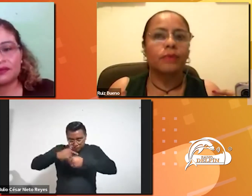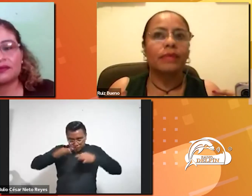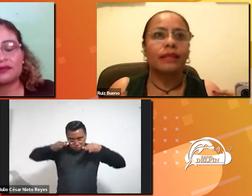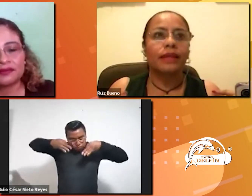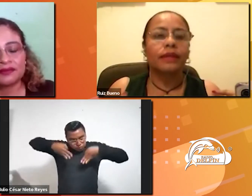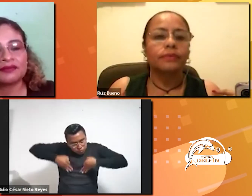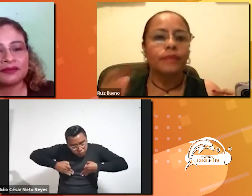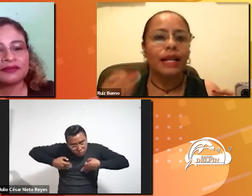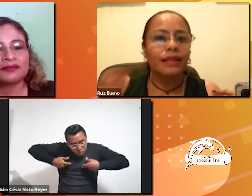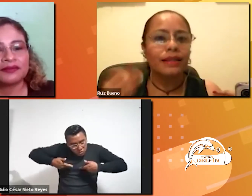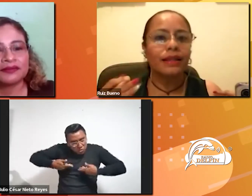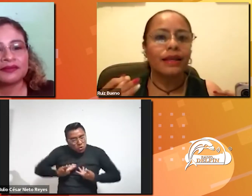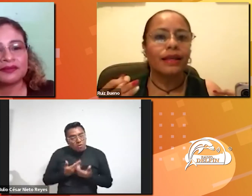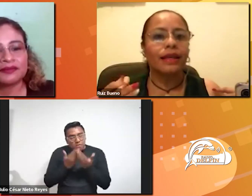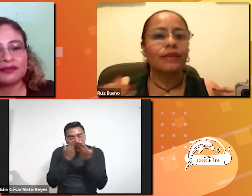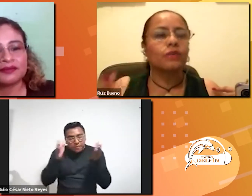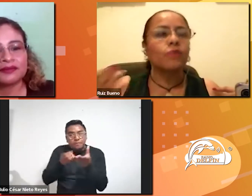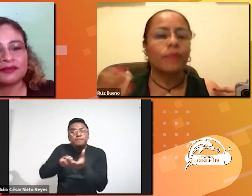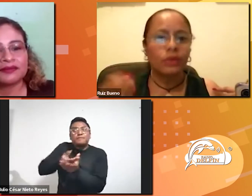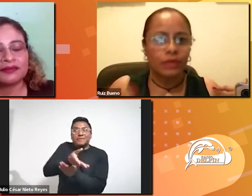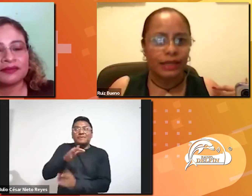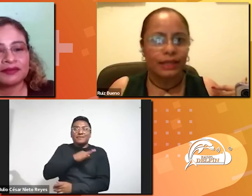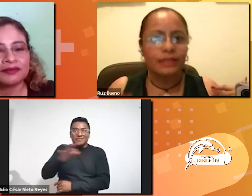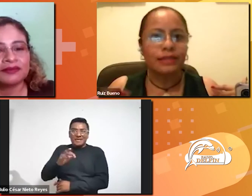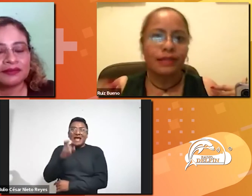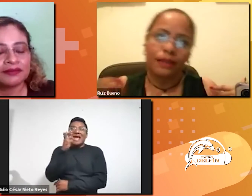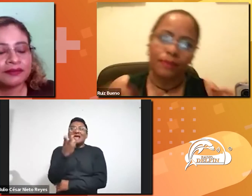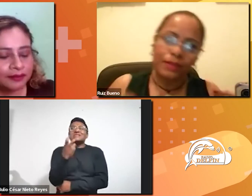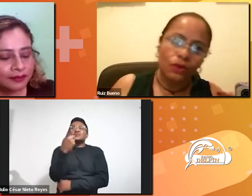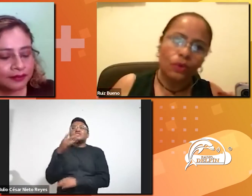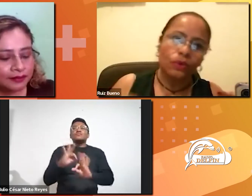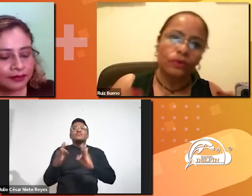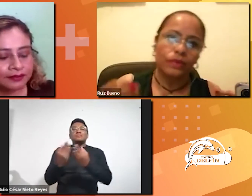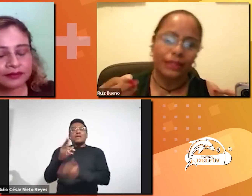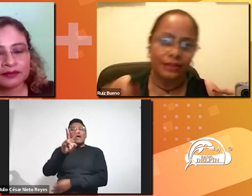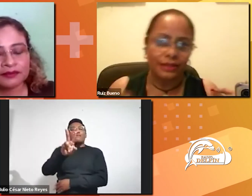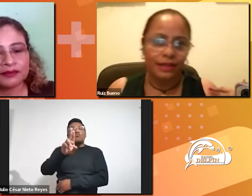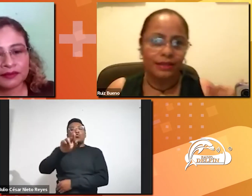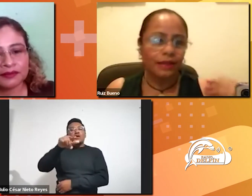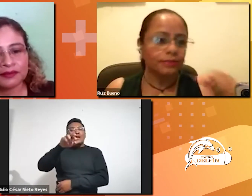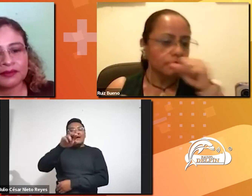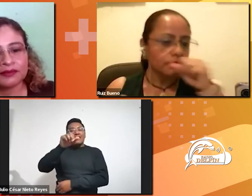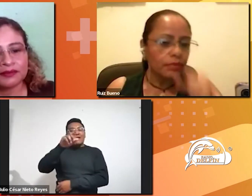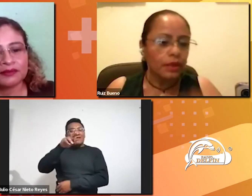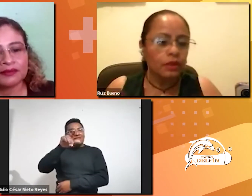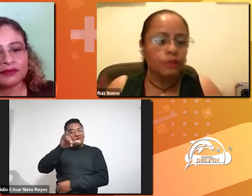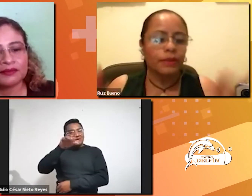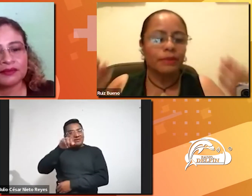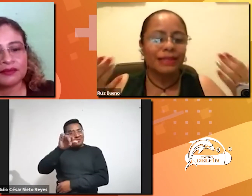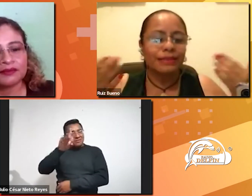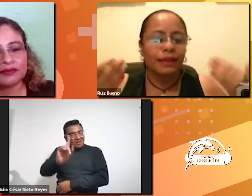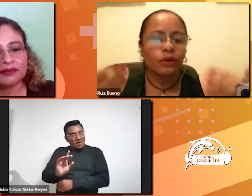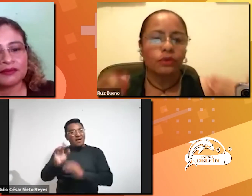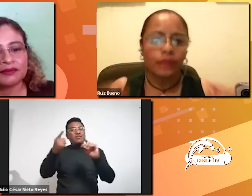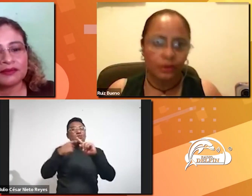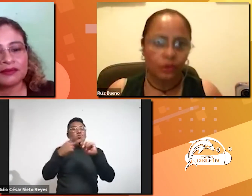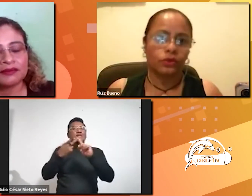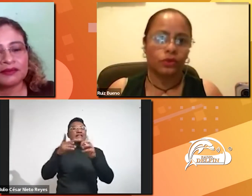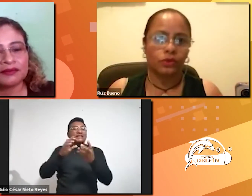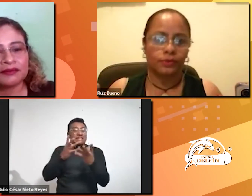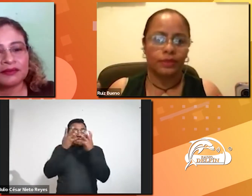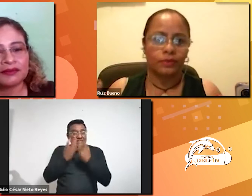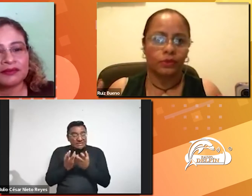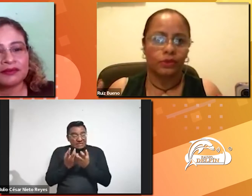nos permite estos momentos de crisis, de depresión, de tristeza, nos permite estar en contacto